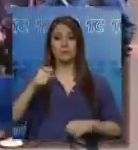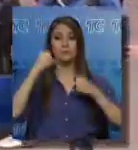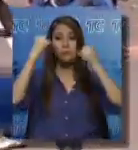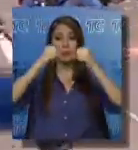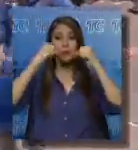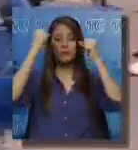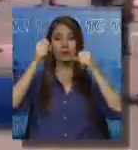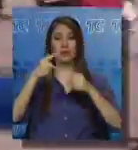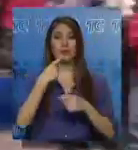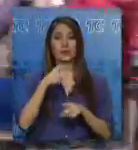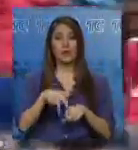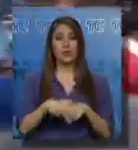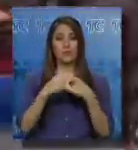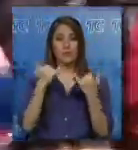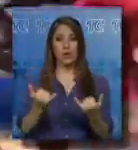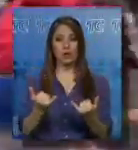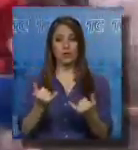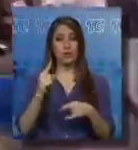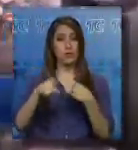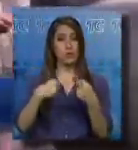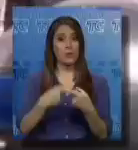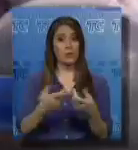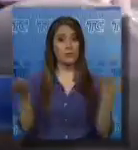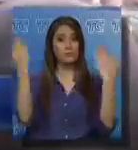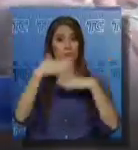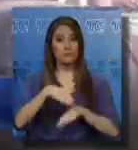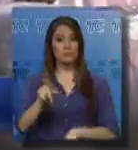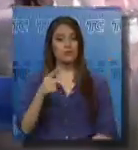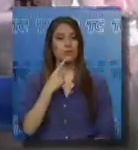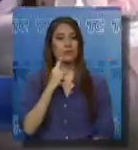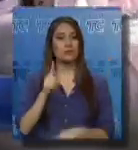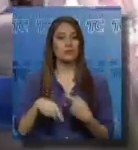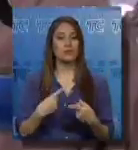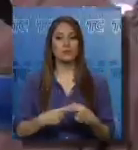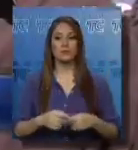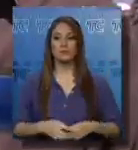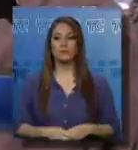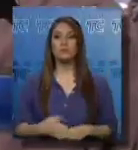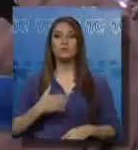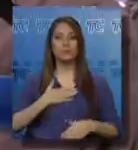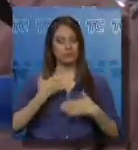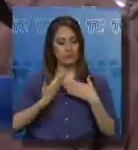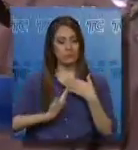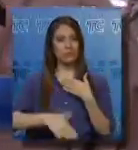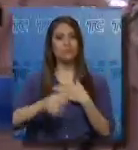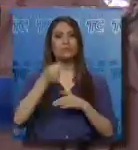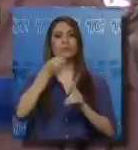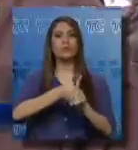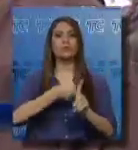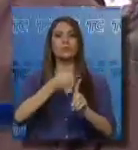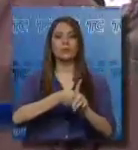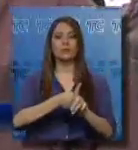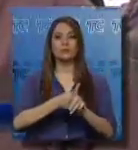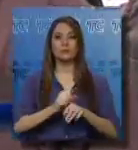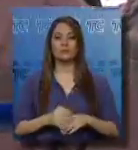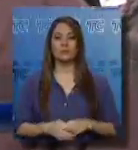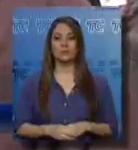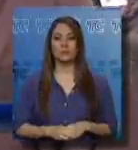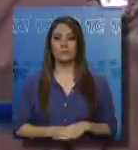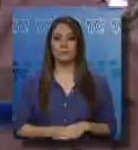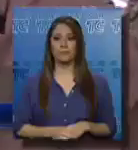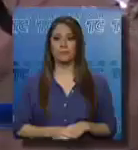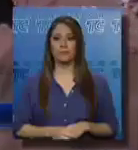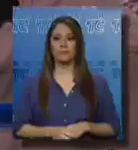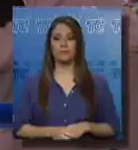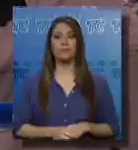aseguraron que su medida inicia hoy y no tiene fecha de finalización. Definido, compañera, definido. No, nadie está